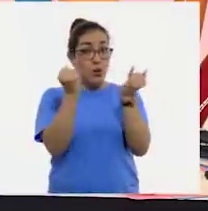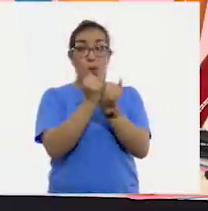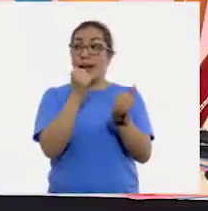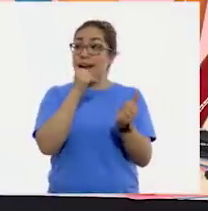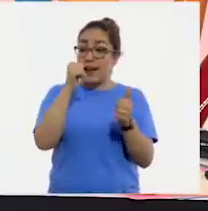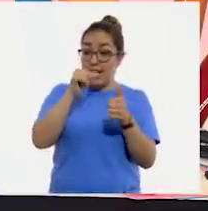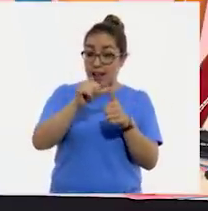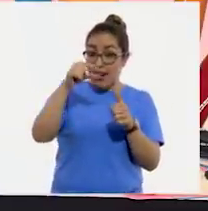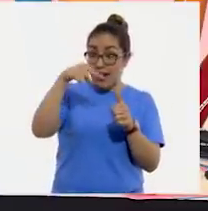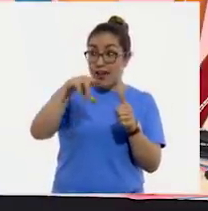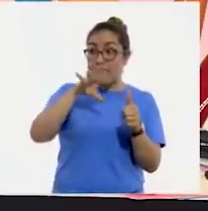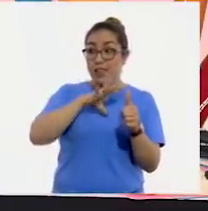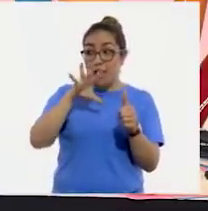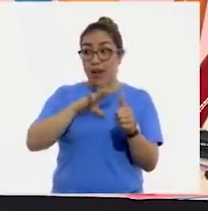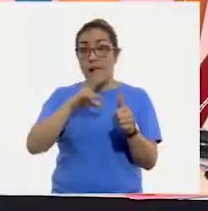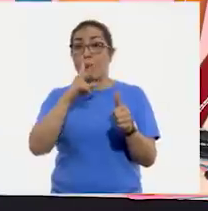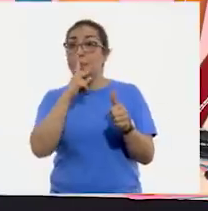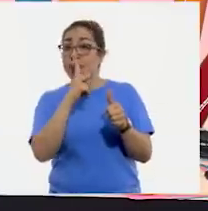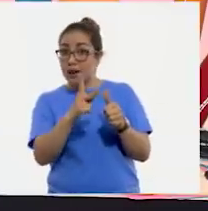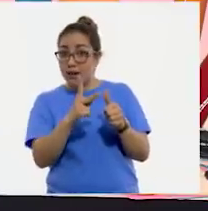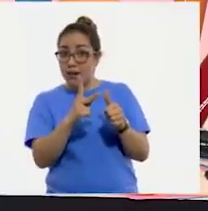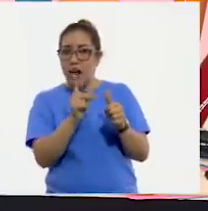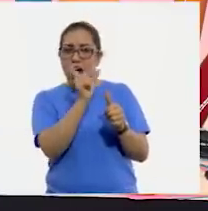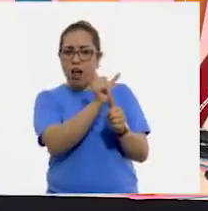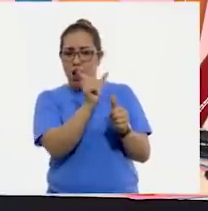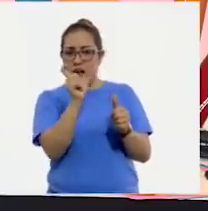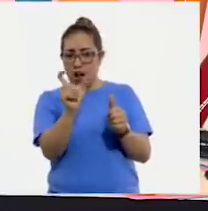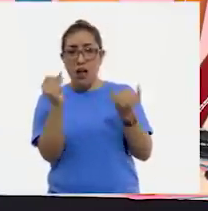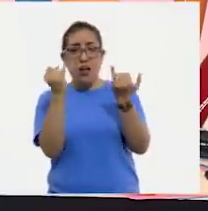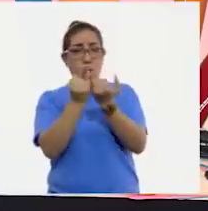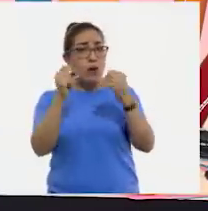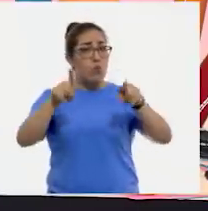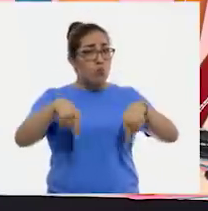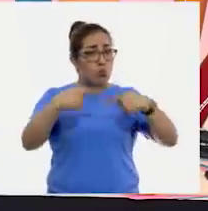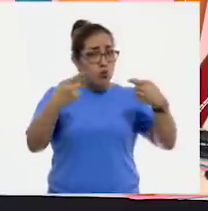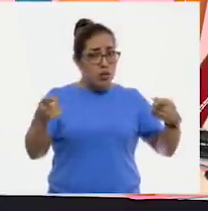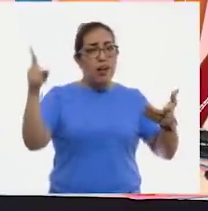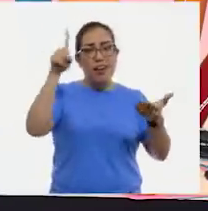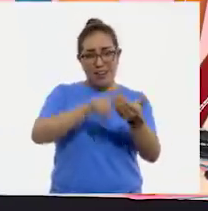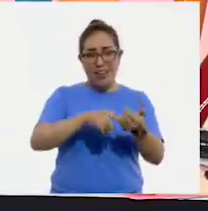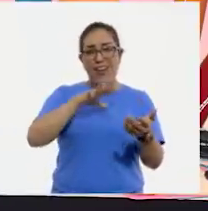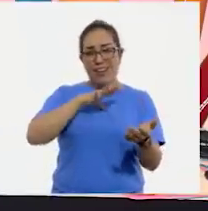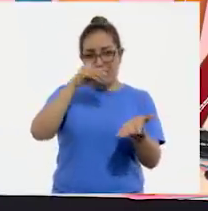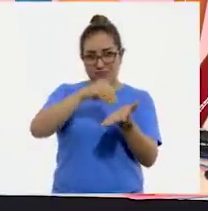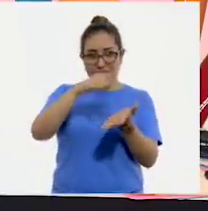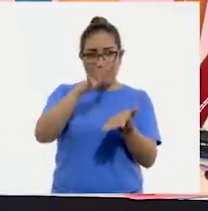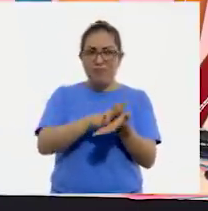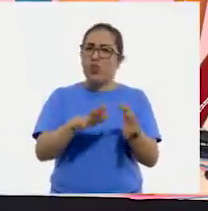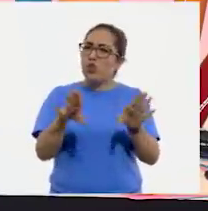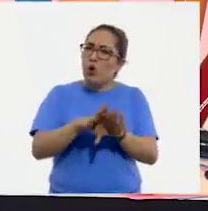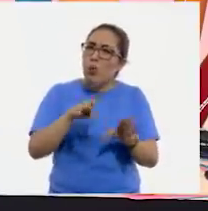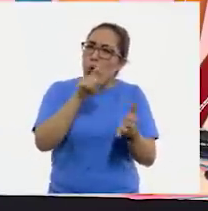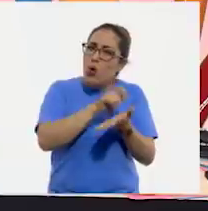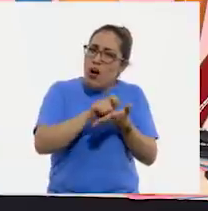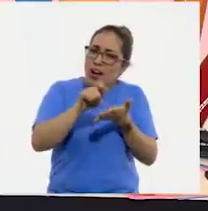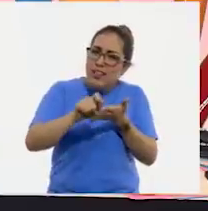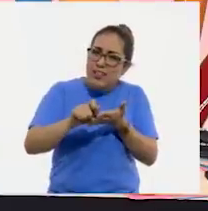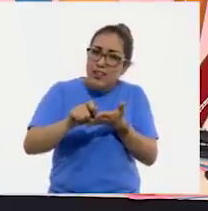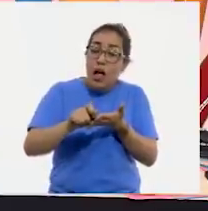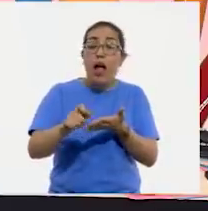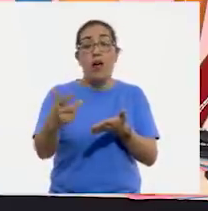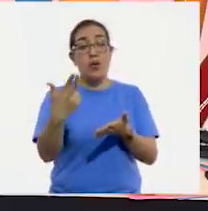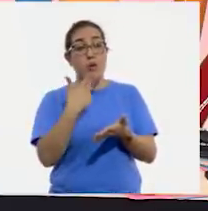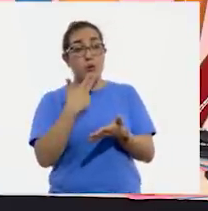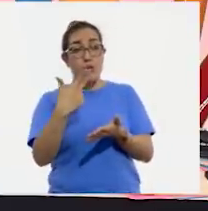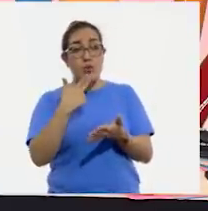forman palabras, en la música las notas musicales forman melodías, es decir, canciones. Y para escribir las canciones o melodías,